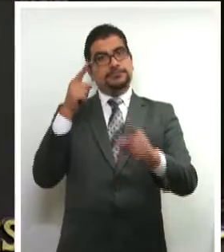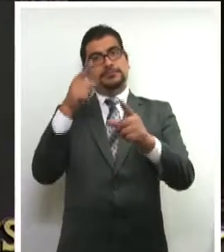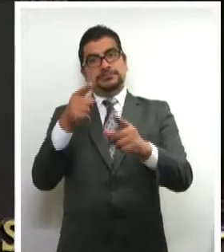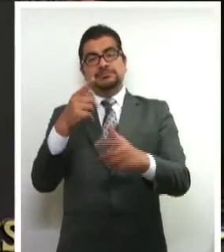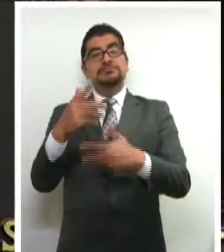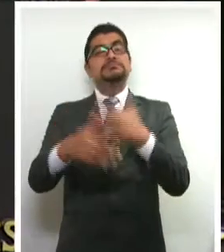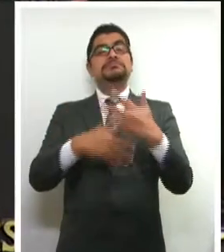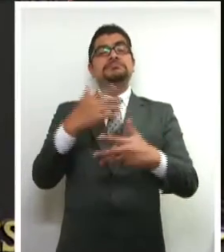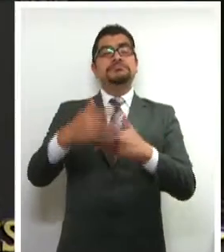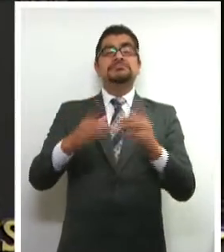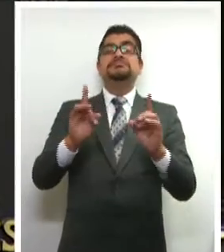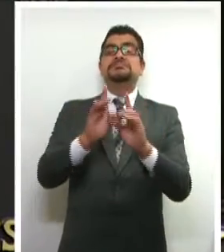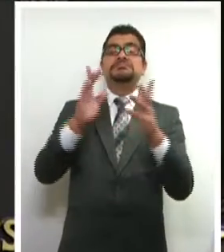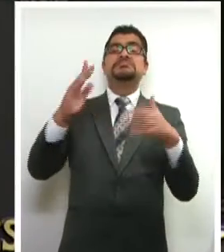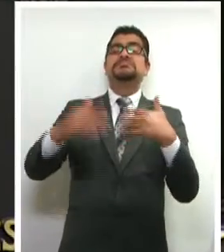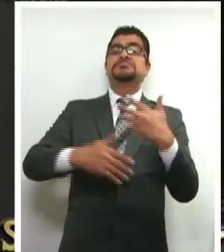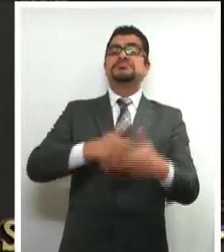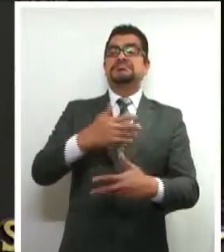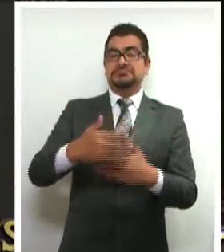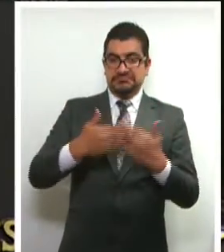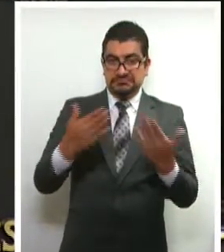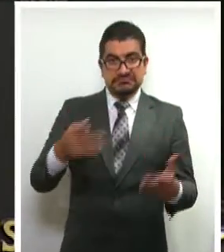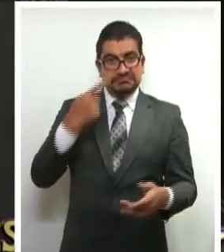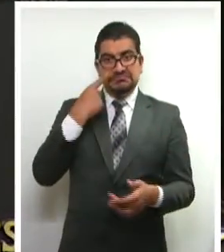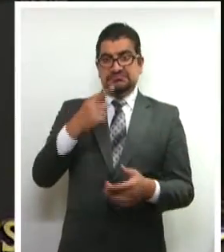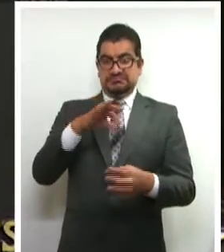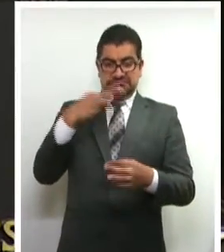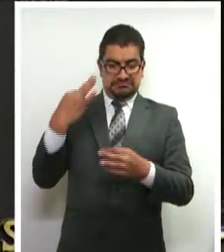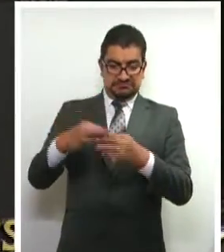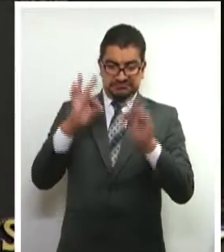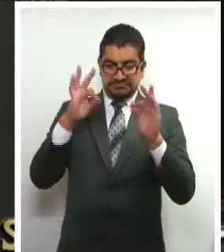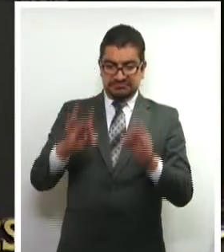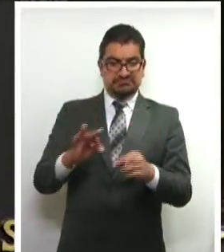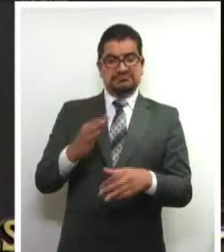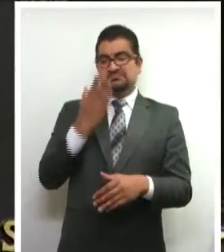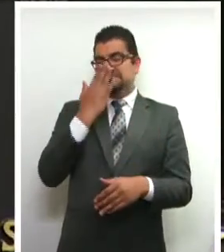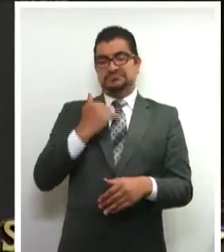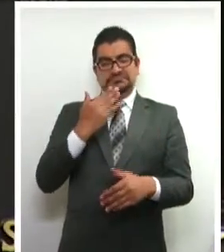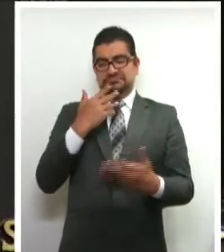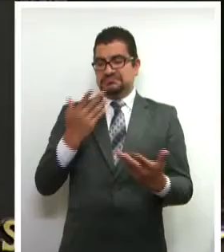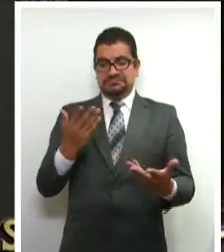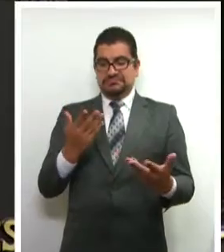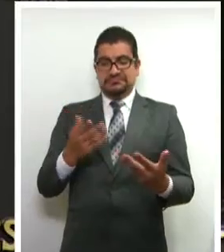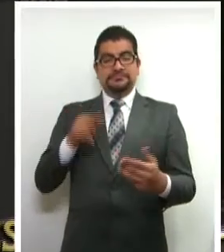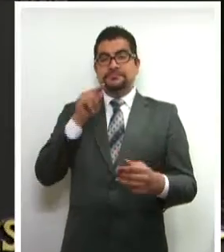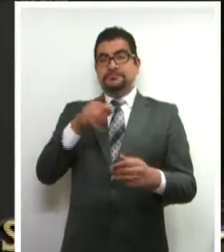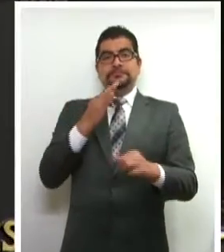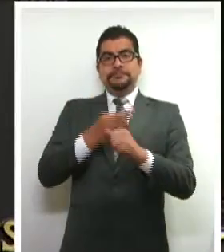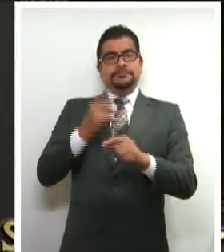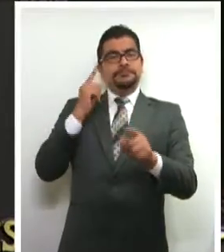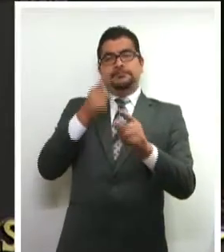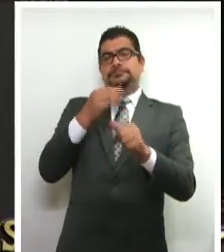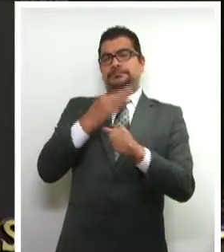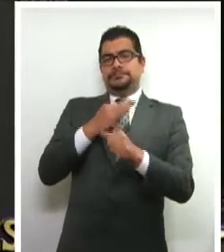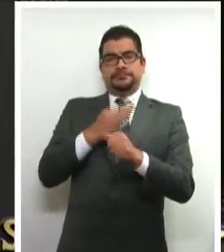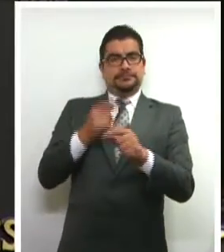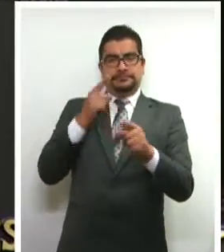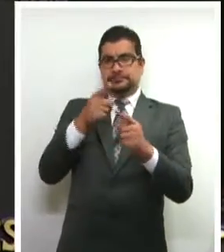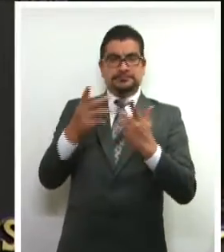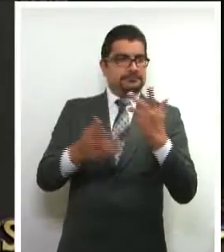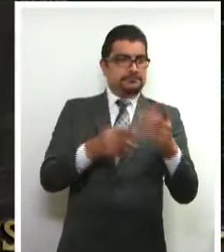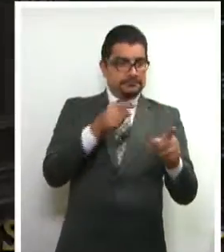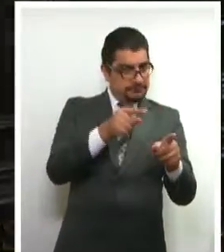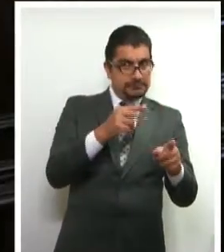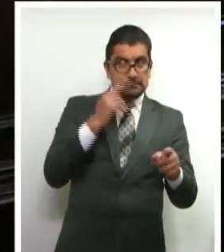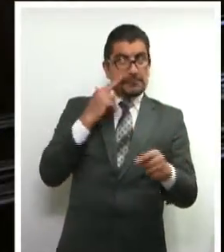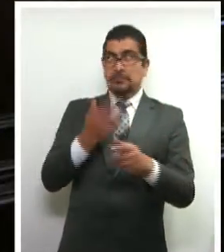objetivo. Sin embargo, hoy vemos que no se cumplió con dicho objetivo, que tenía que desempeñar ese instituto y por el contrario,